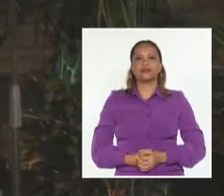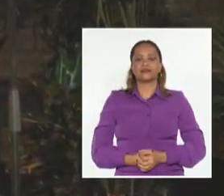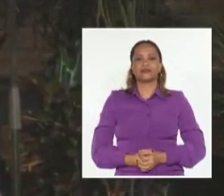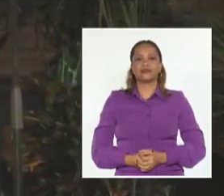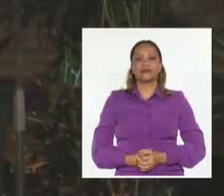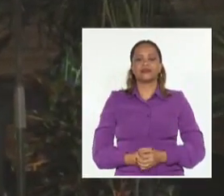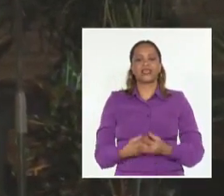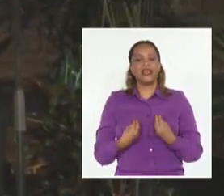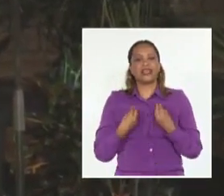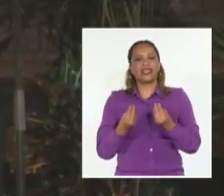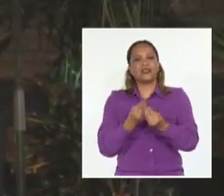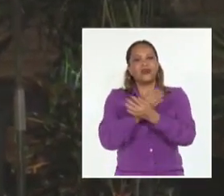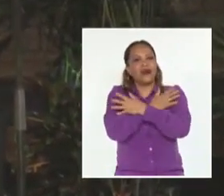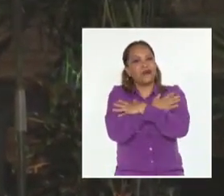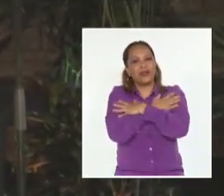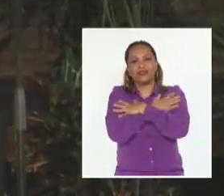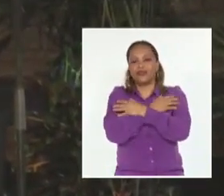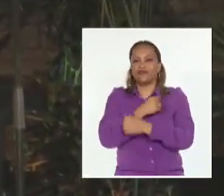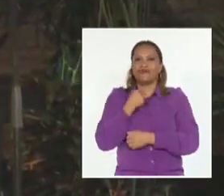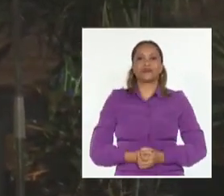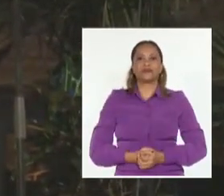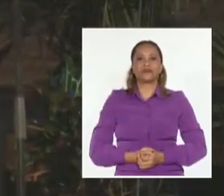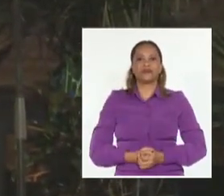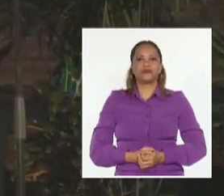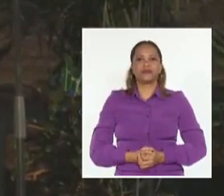Reciban un abrazo fraterno y solidario del pueblo de Cuba.